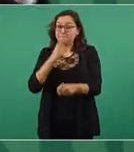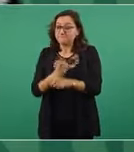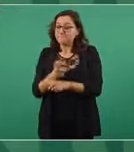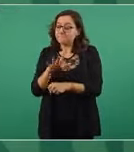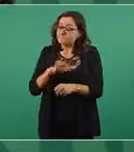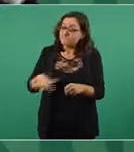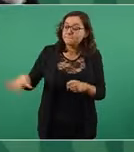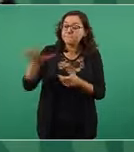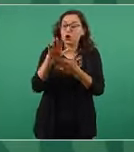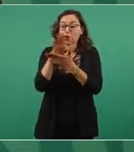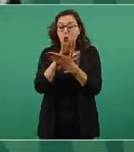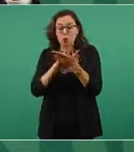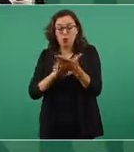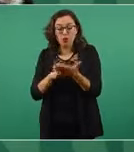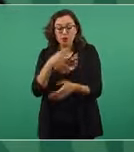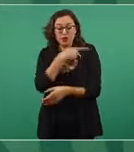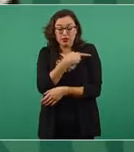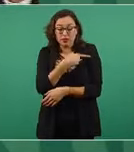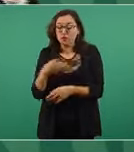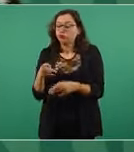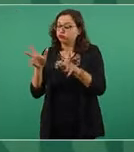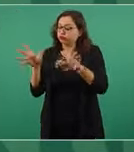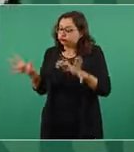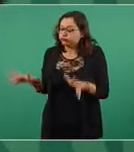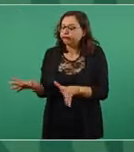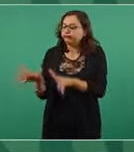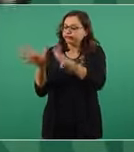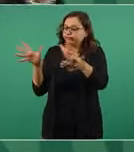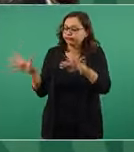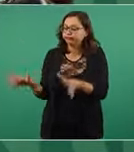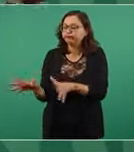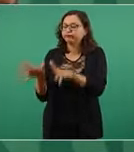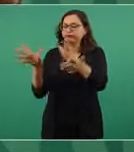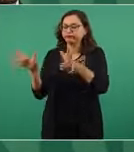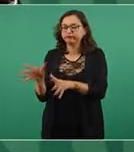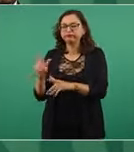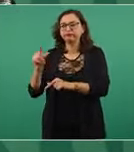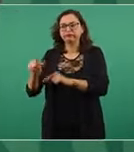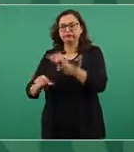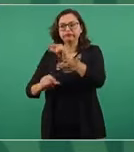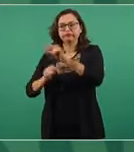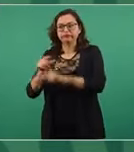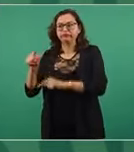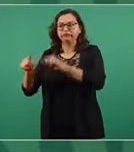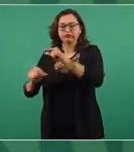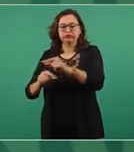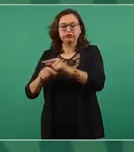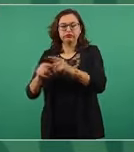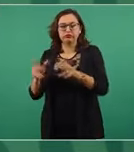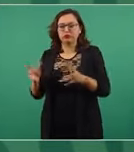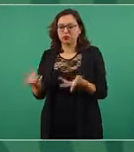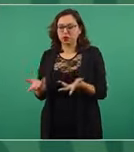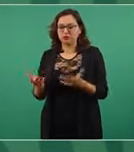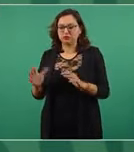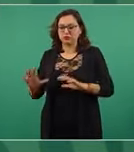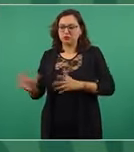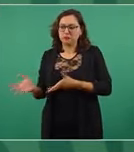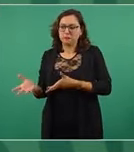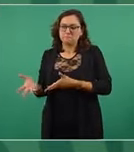clase media baja o media, pero en cómo se